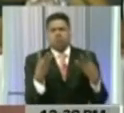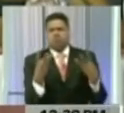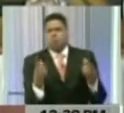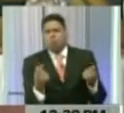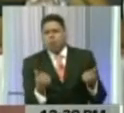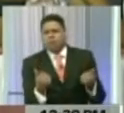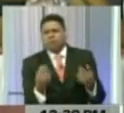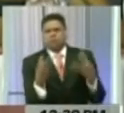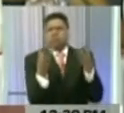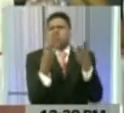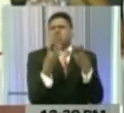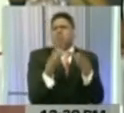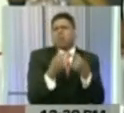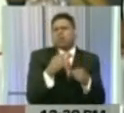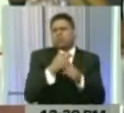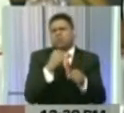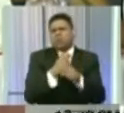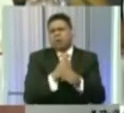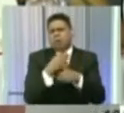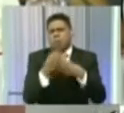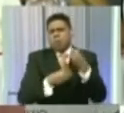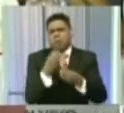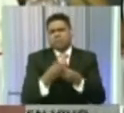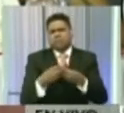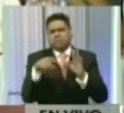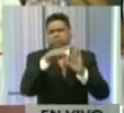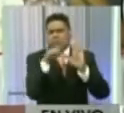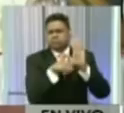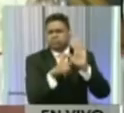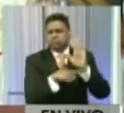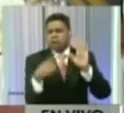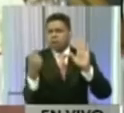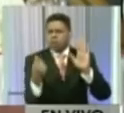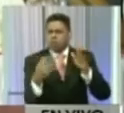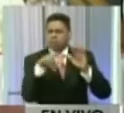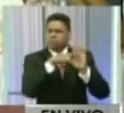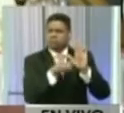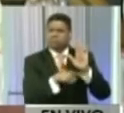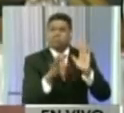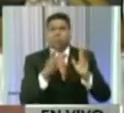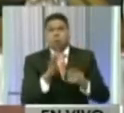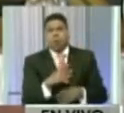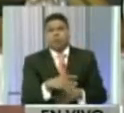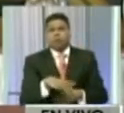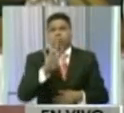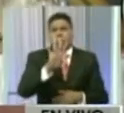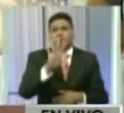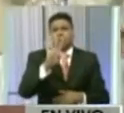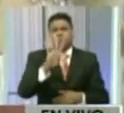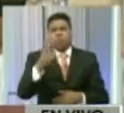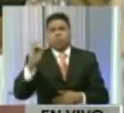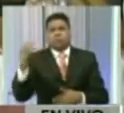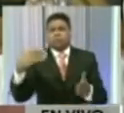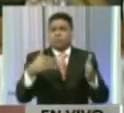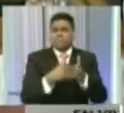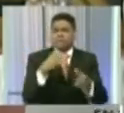crear con la agenda económica. Más de 400.000 empleos tenemos que crear para mantener el nivel de